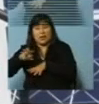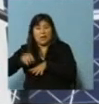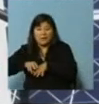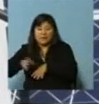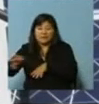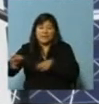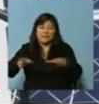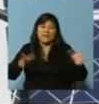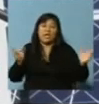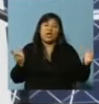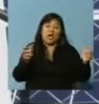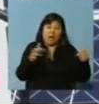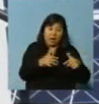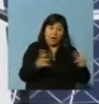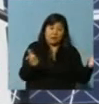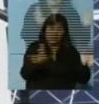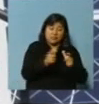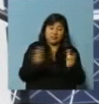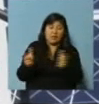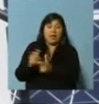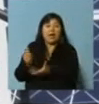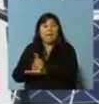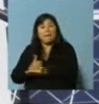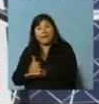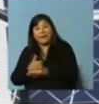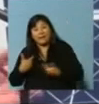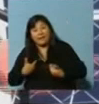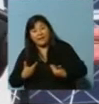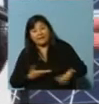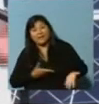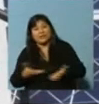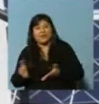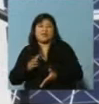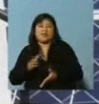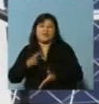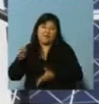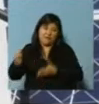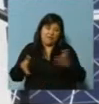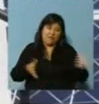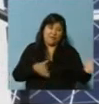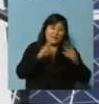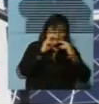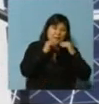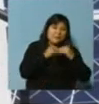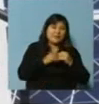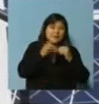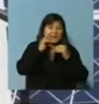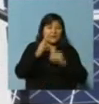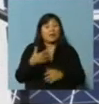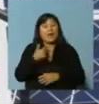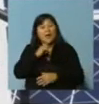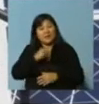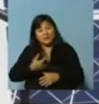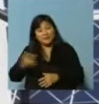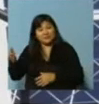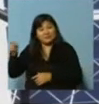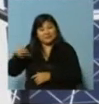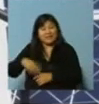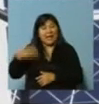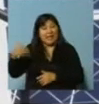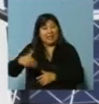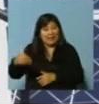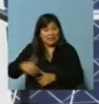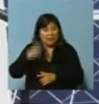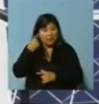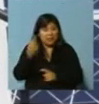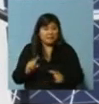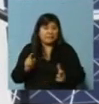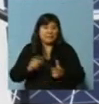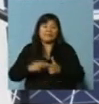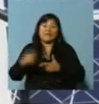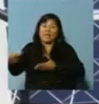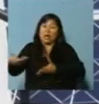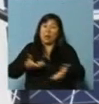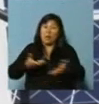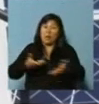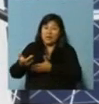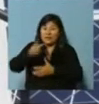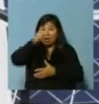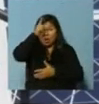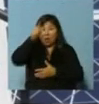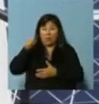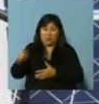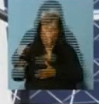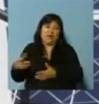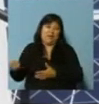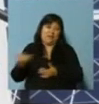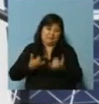desviarme, por eso me demoré. Y llegando a este pueblo y bueno, compartiendo también acá con el comunero tantas cosas y tanta agenda